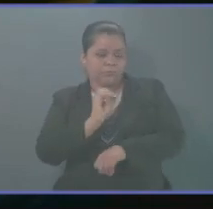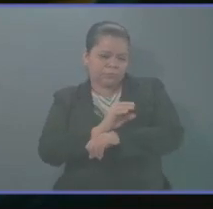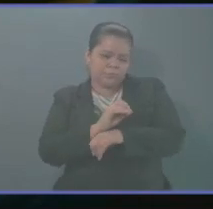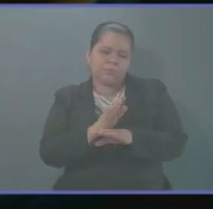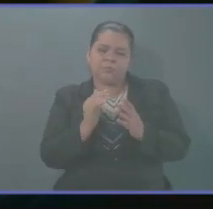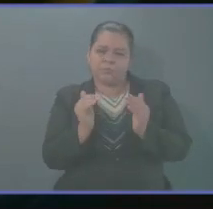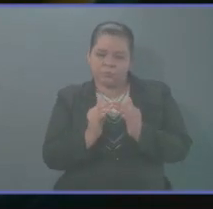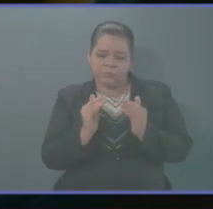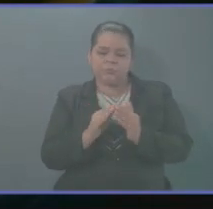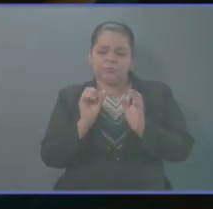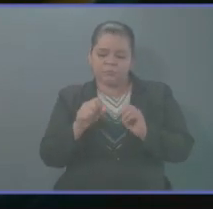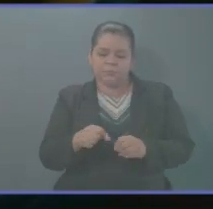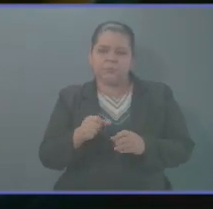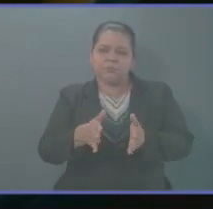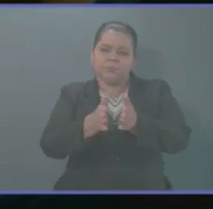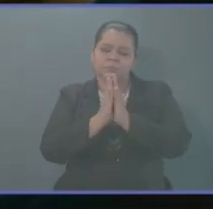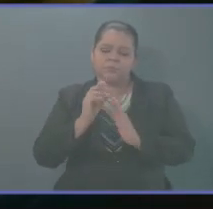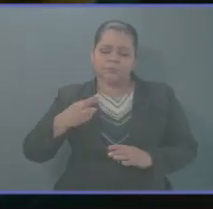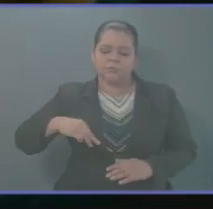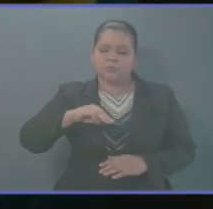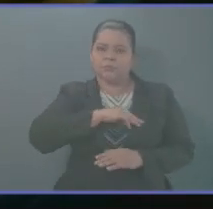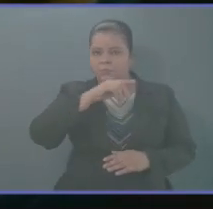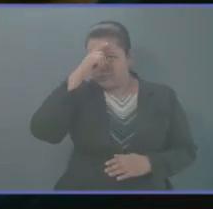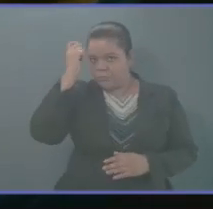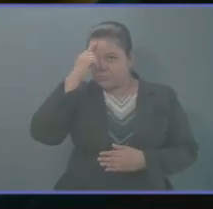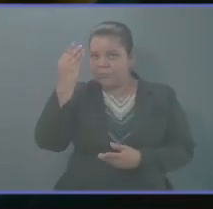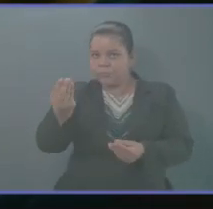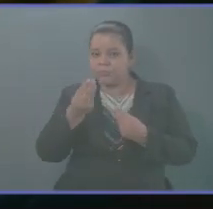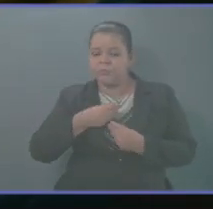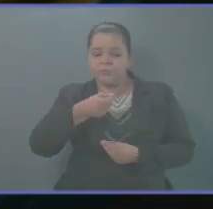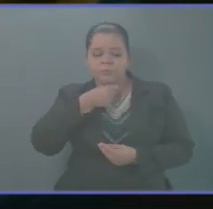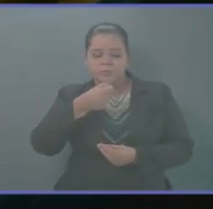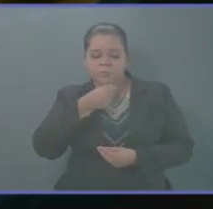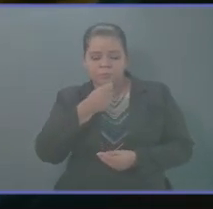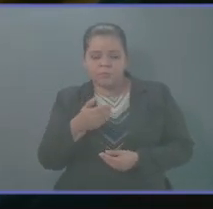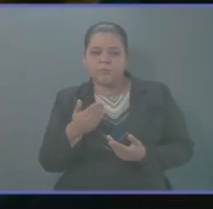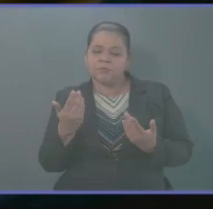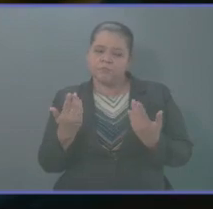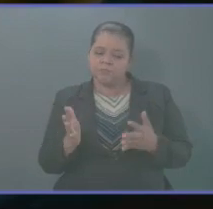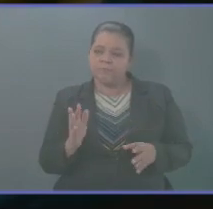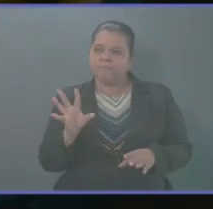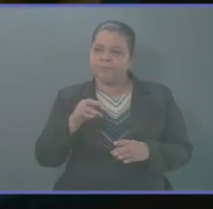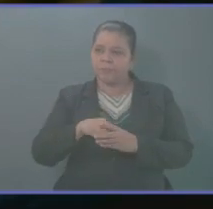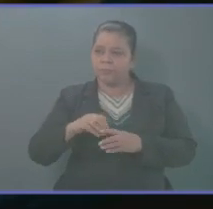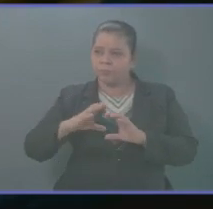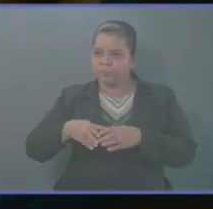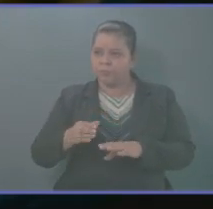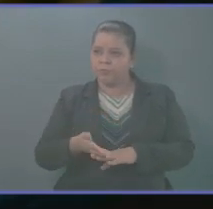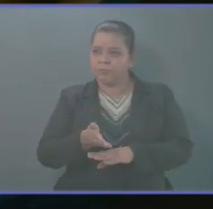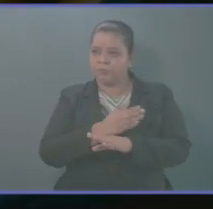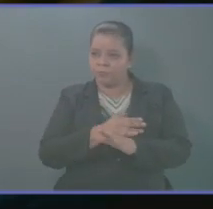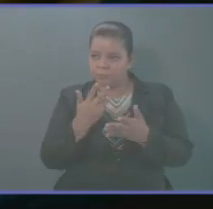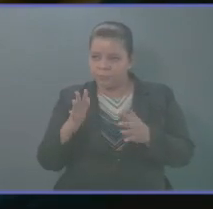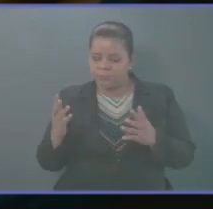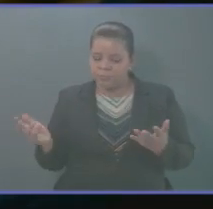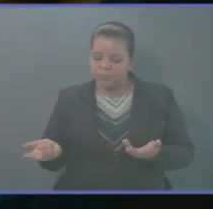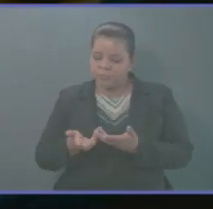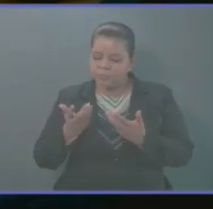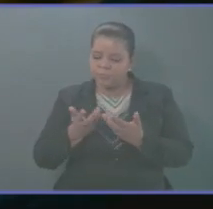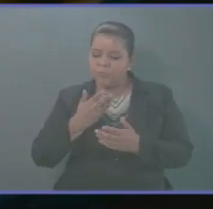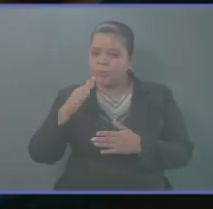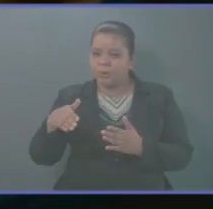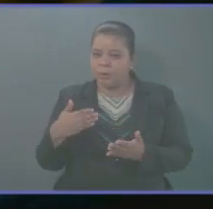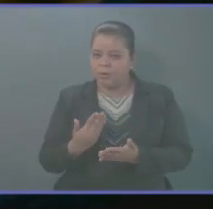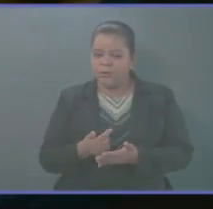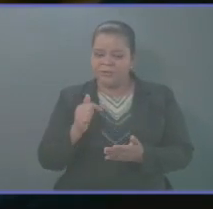incluso mandarnos un informe a la comisión sobre esta situación o sobre lo que pudo haber investigado, ¿verdad?, en cuanto